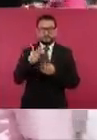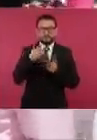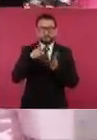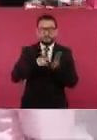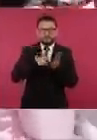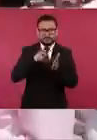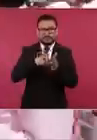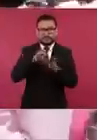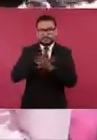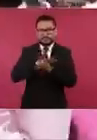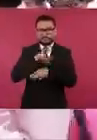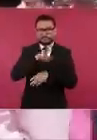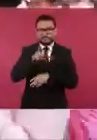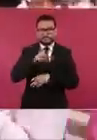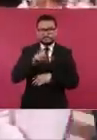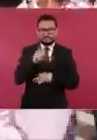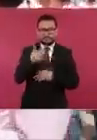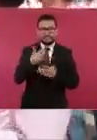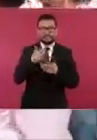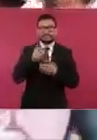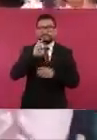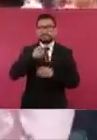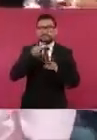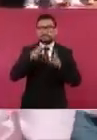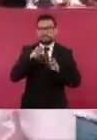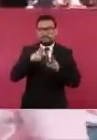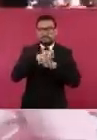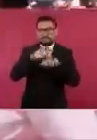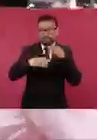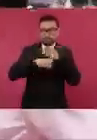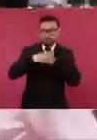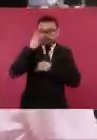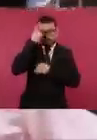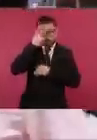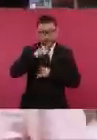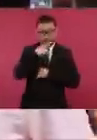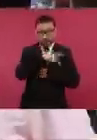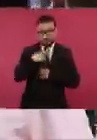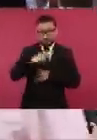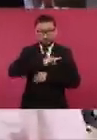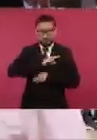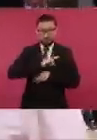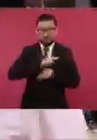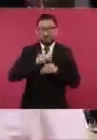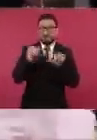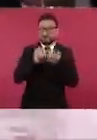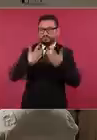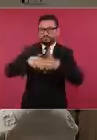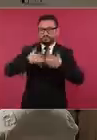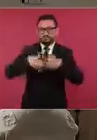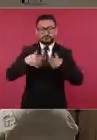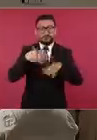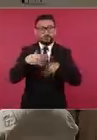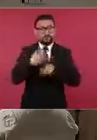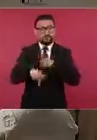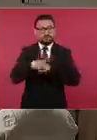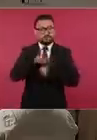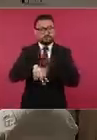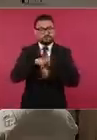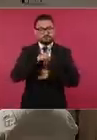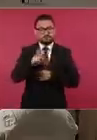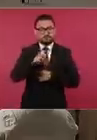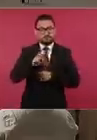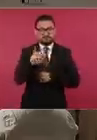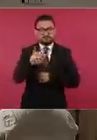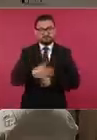reforma al 138, va sobre la propiedad privada. Sobre la propiedad privada y sobre empresas también. Híjole, muy peligroso el 138,